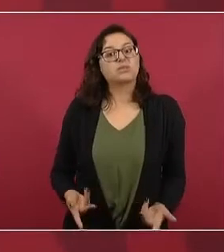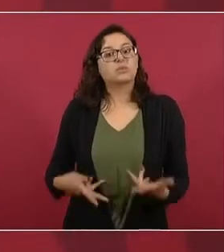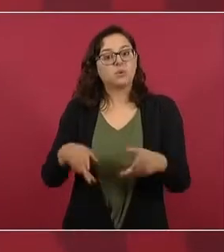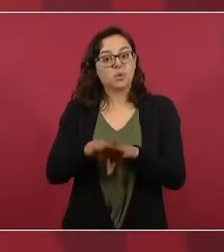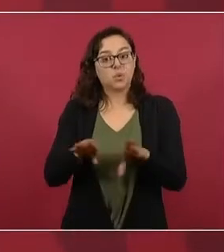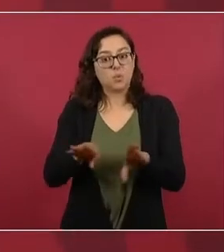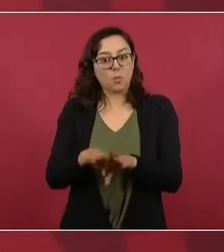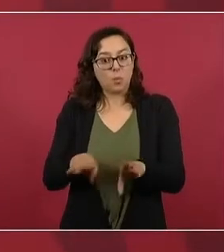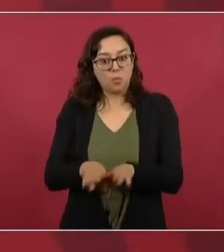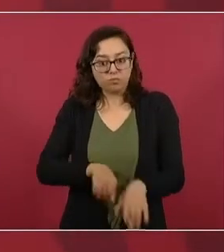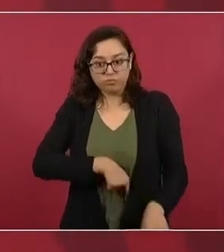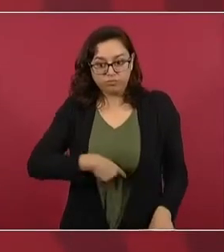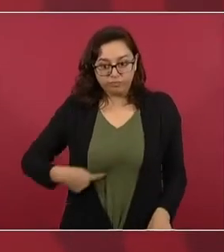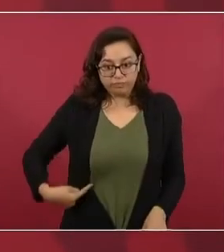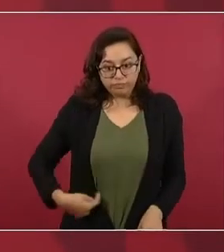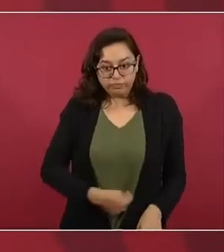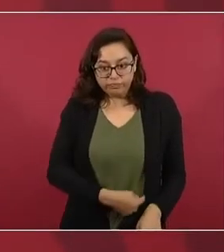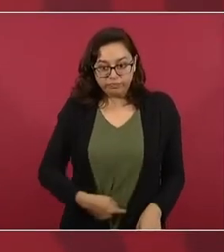el estómago.